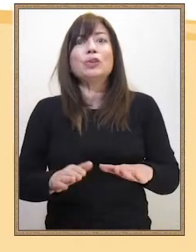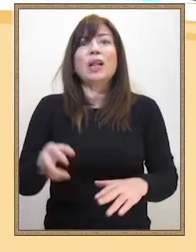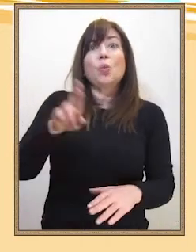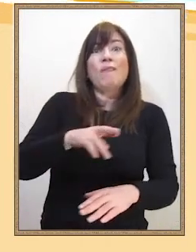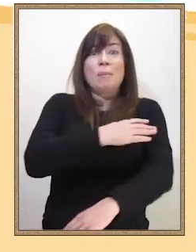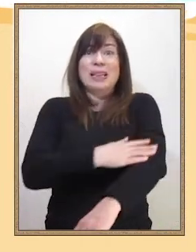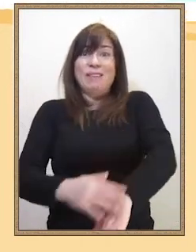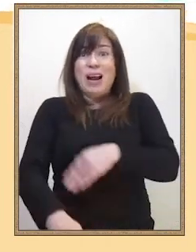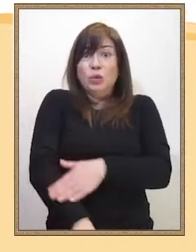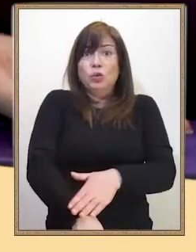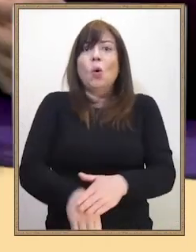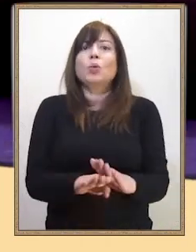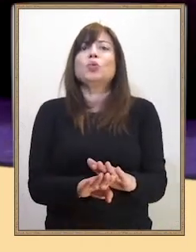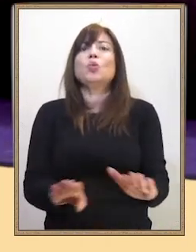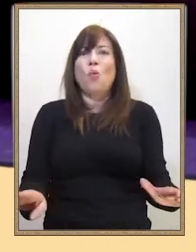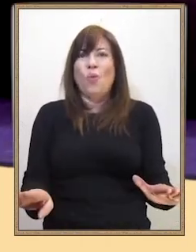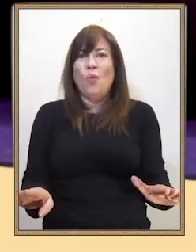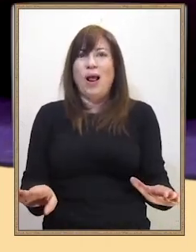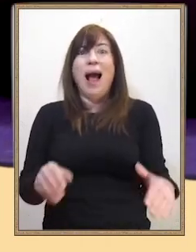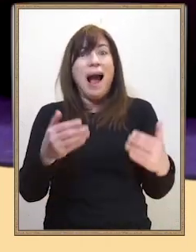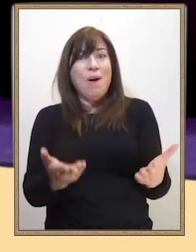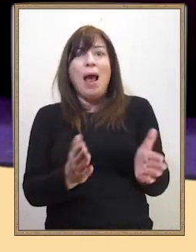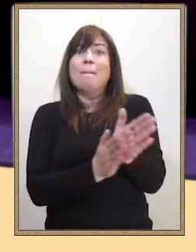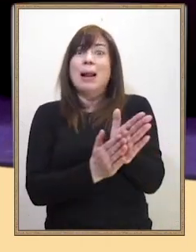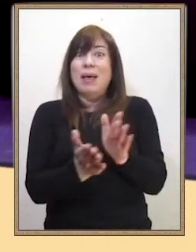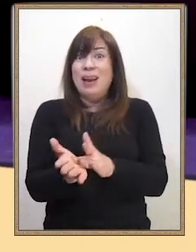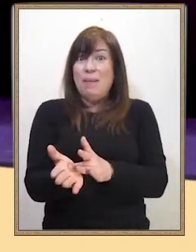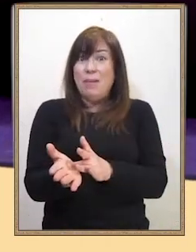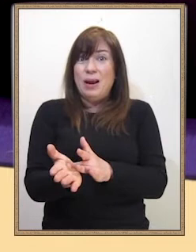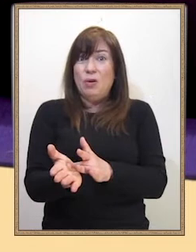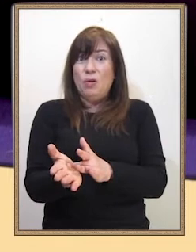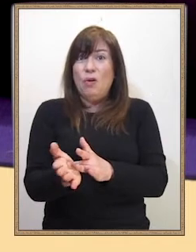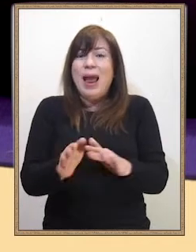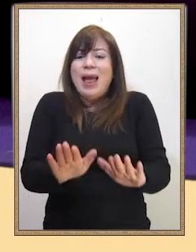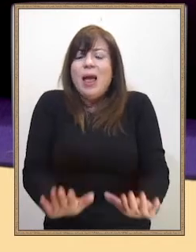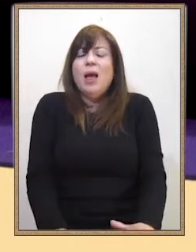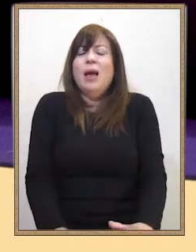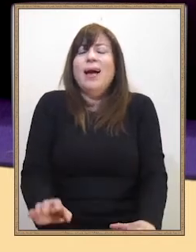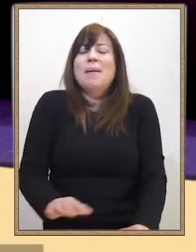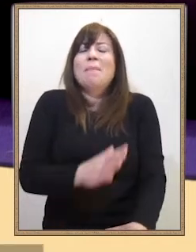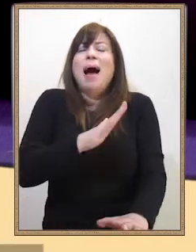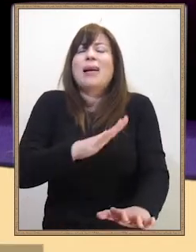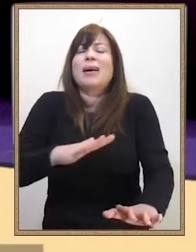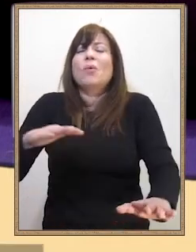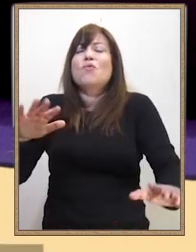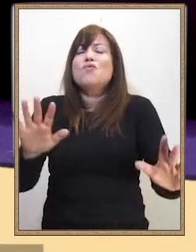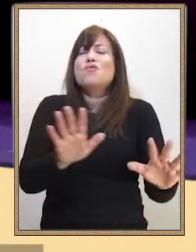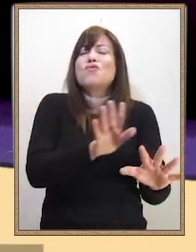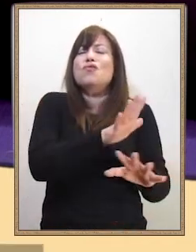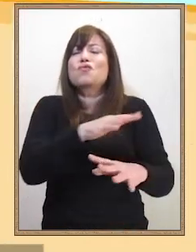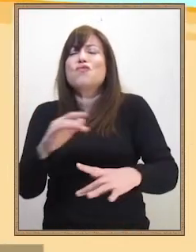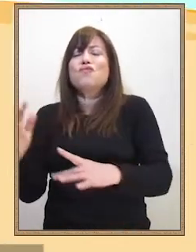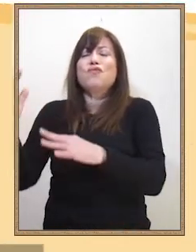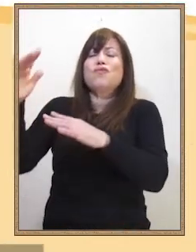brazos en el piso. Y ahora apoyo palmas de las manos en el mat. Voy a llevar mi mirada